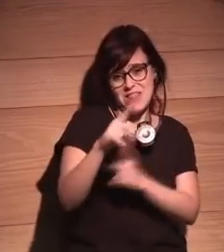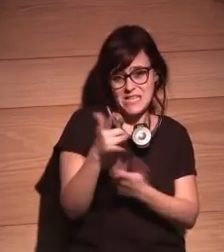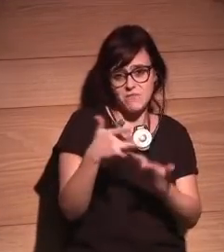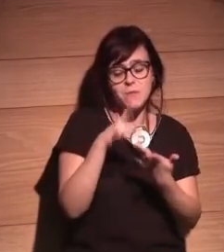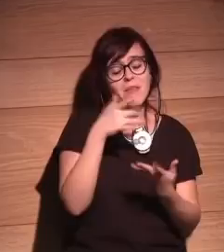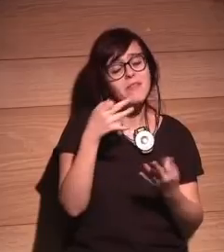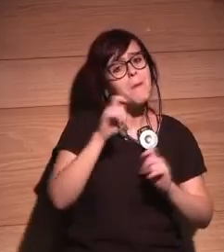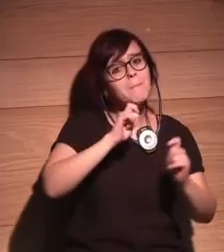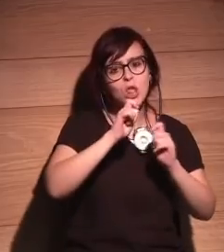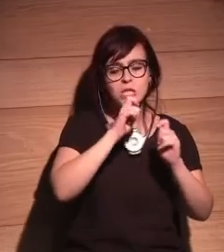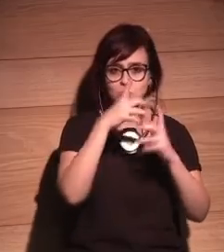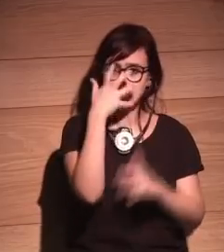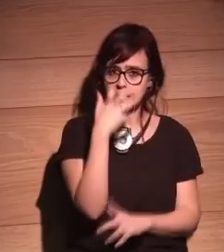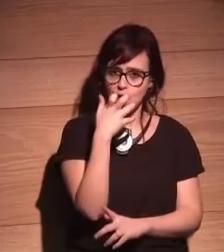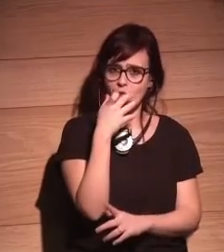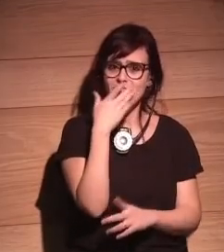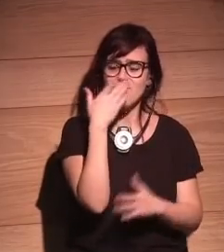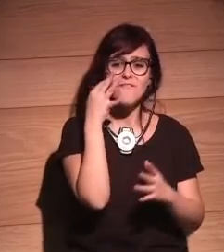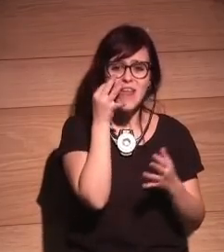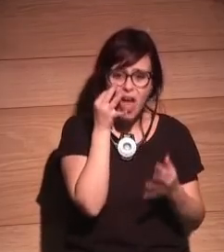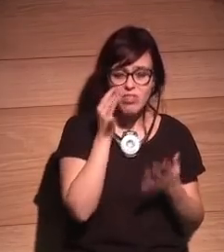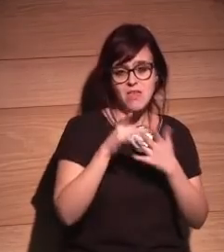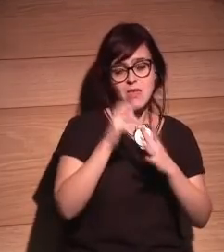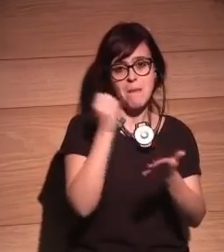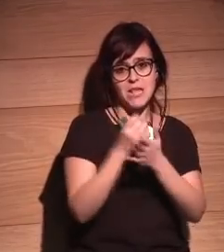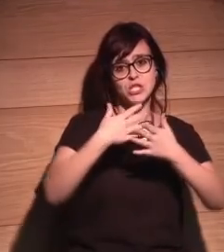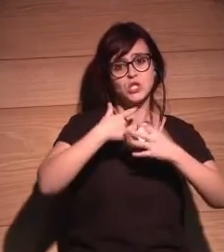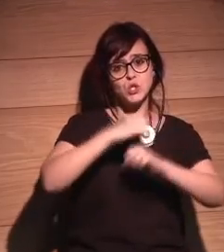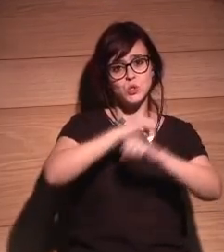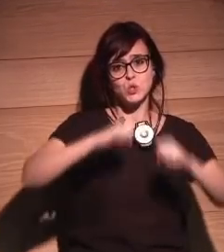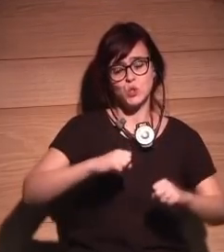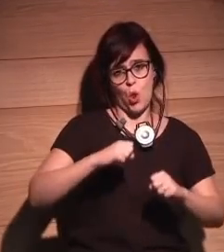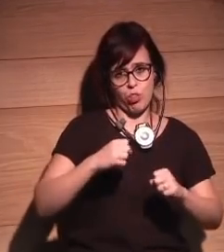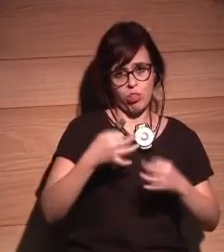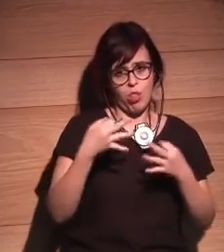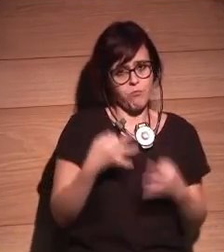periodismo serio, de veraz, y marcas sólidas.